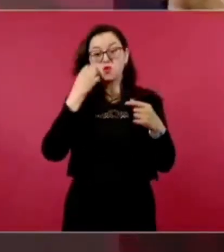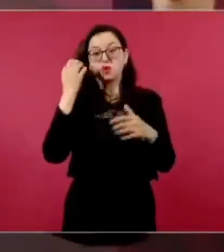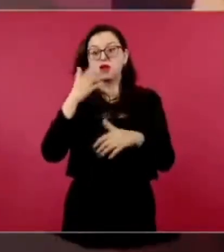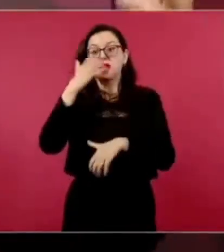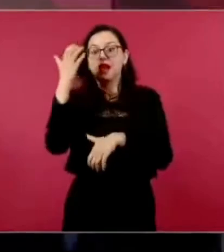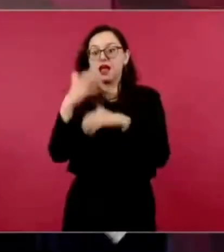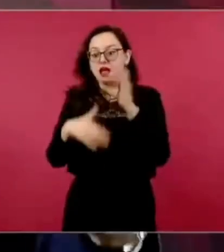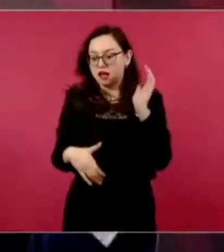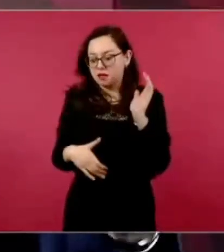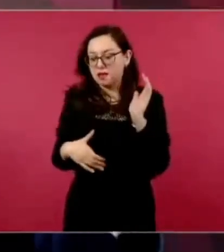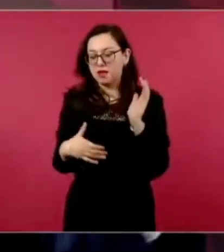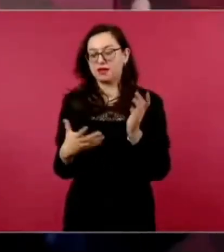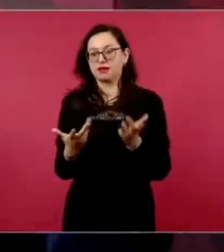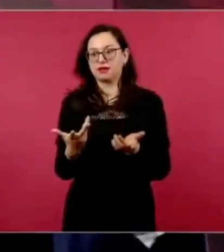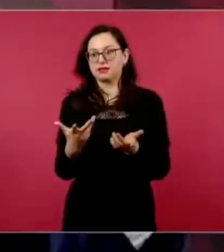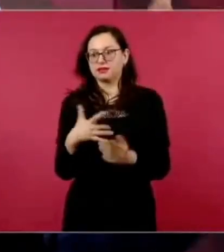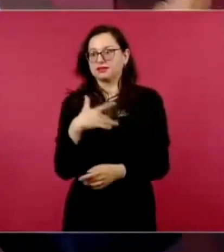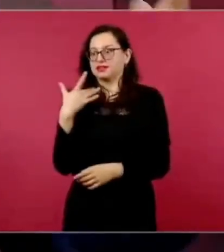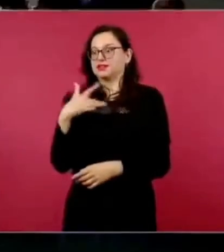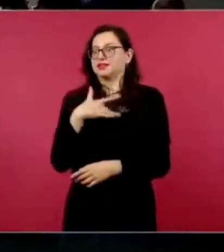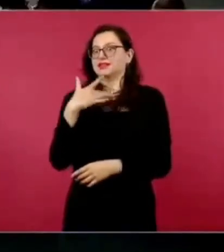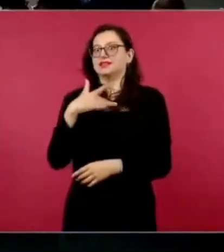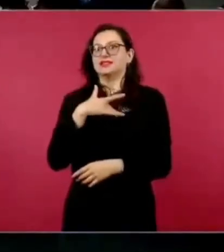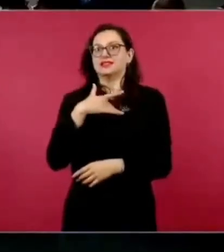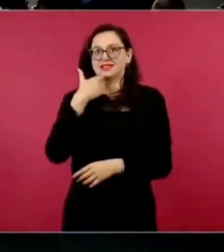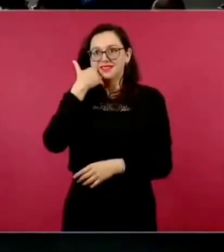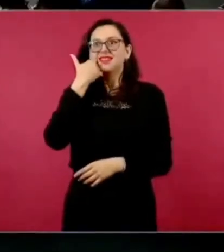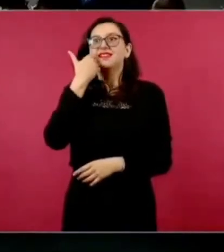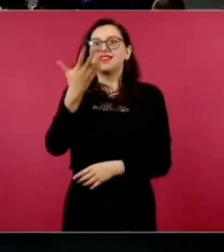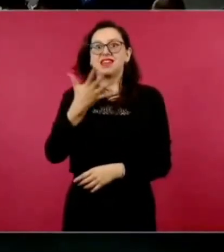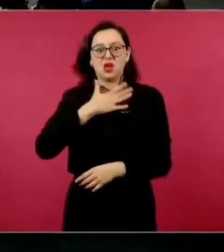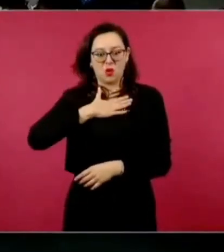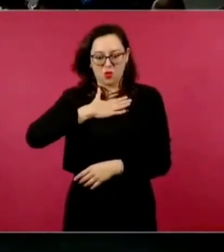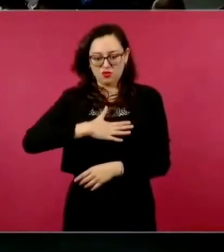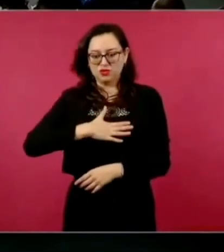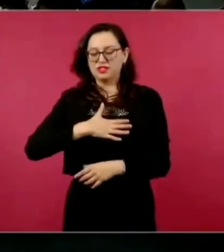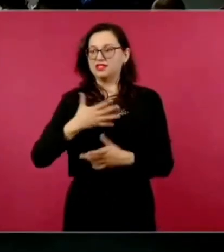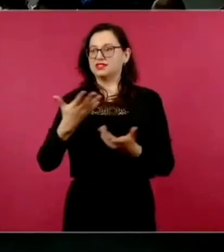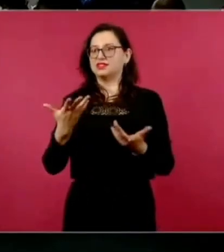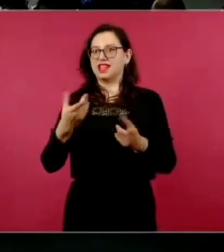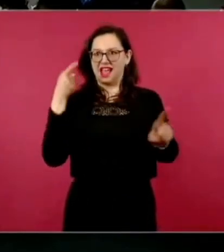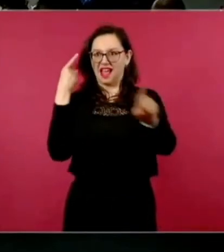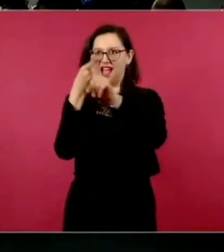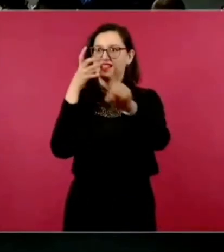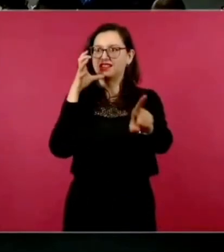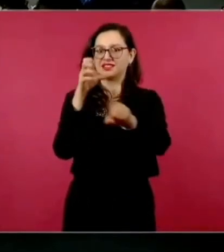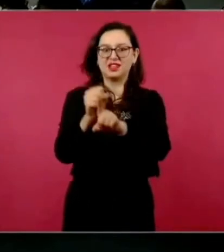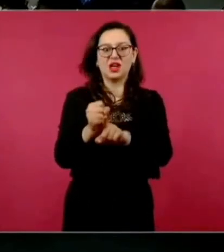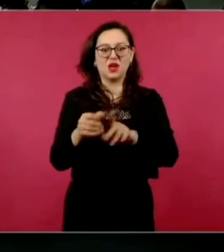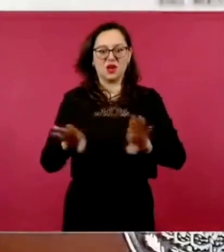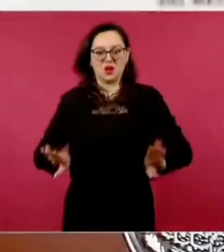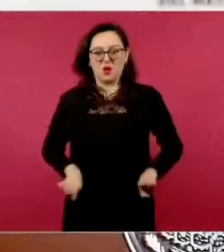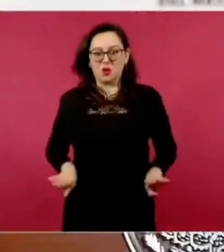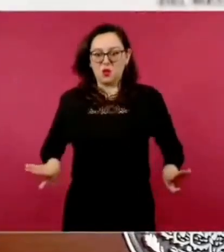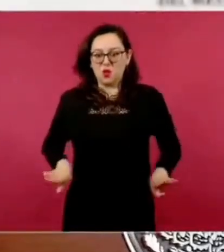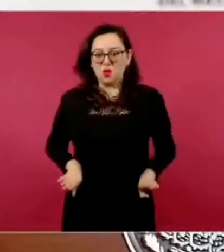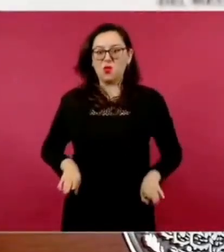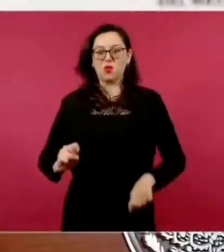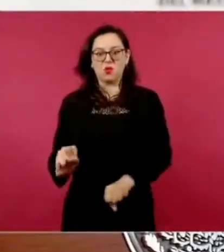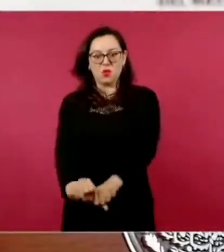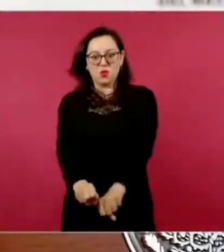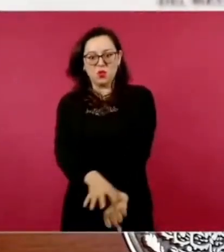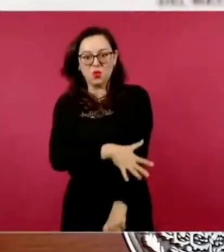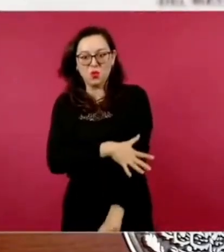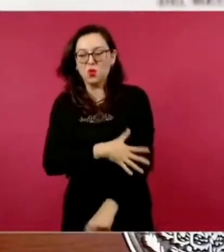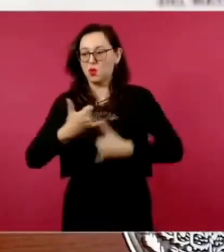ilusionado de que va a impartir justicia, un joven, una joven abogada, un